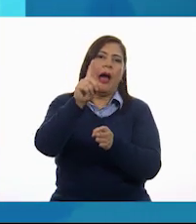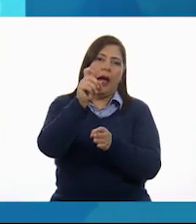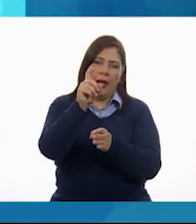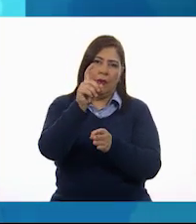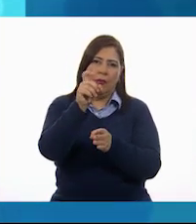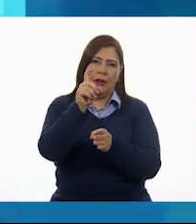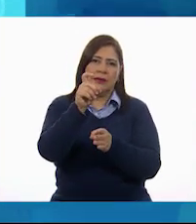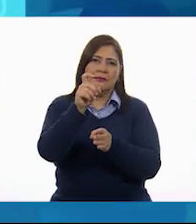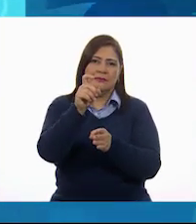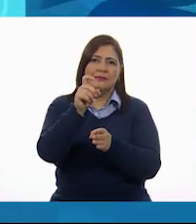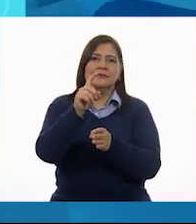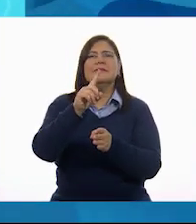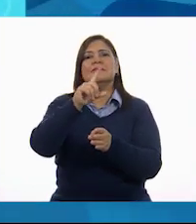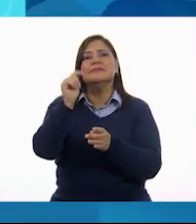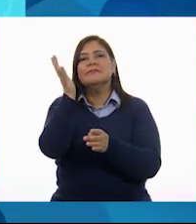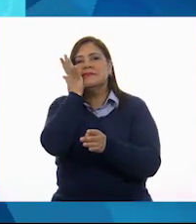agua.